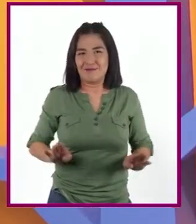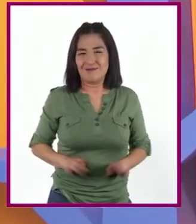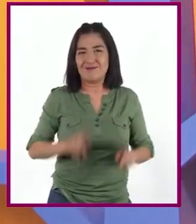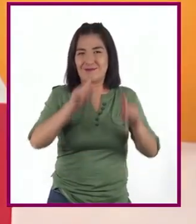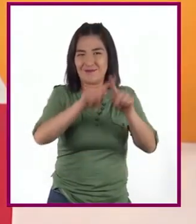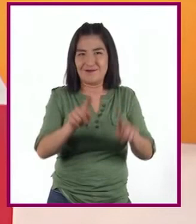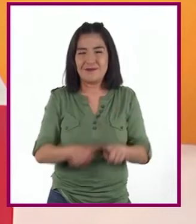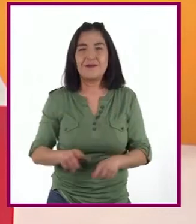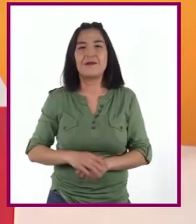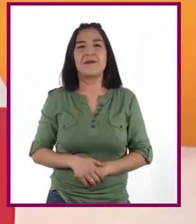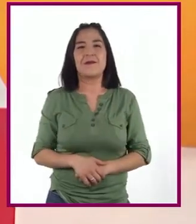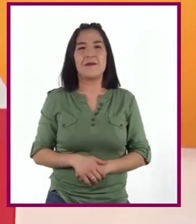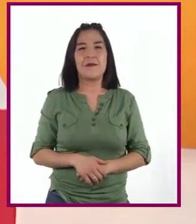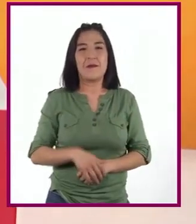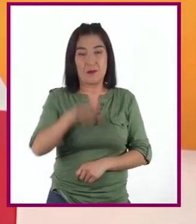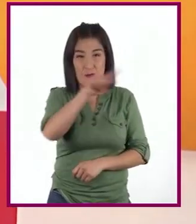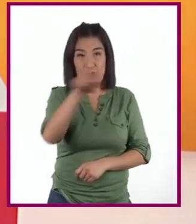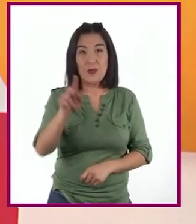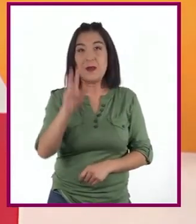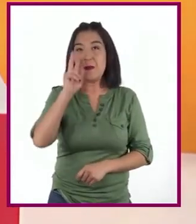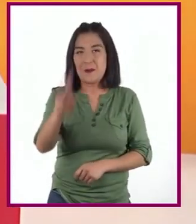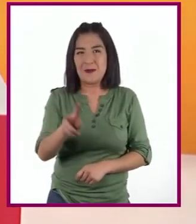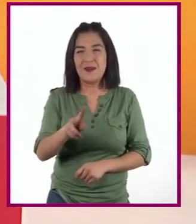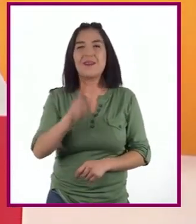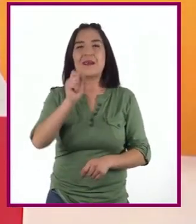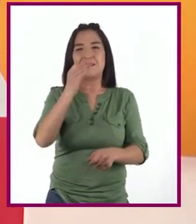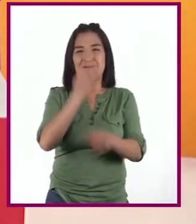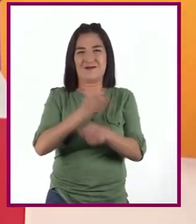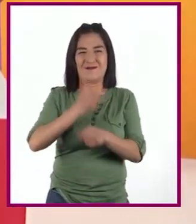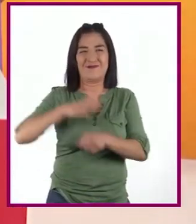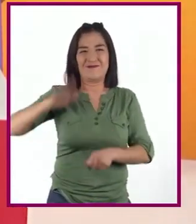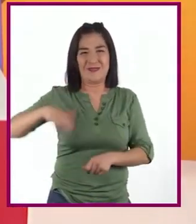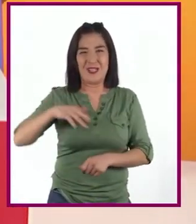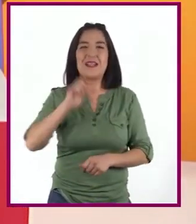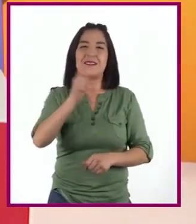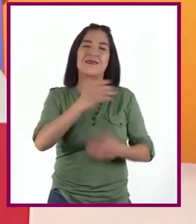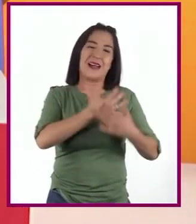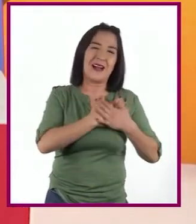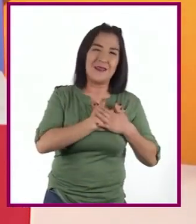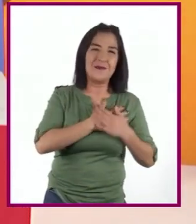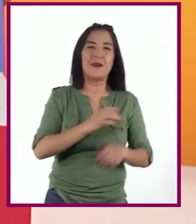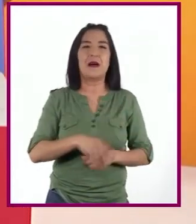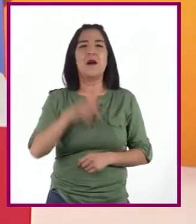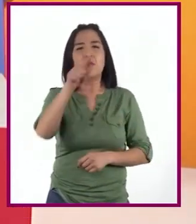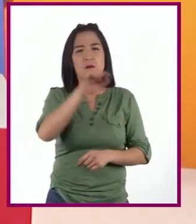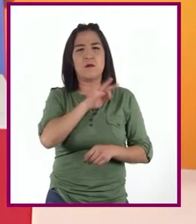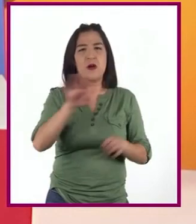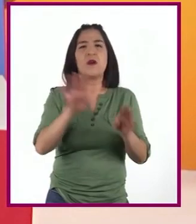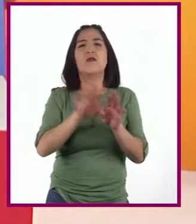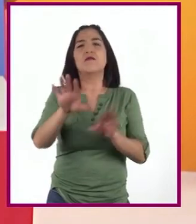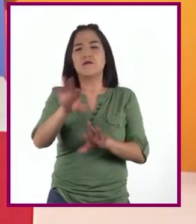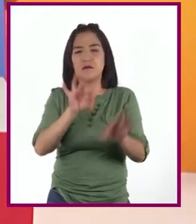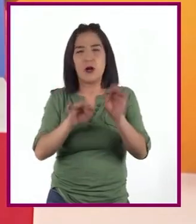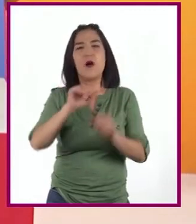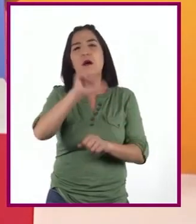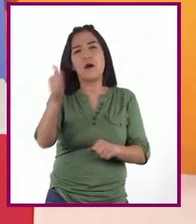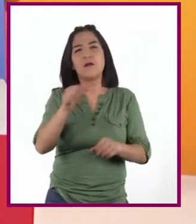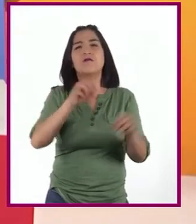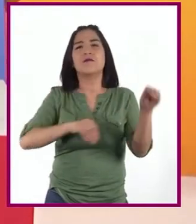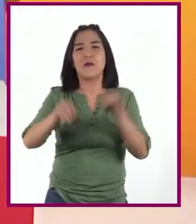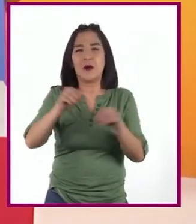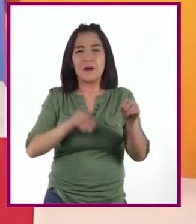características. Si observan las que hemos mencionado del romanticismo, pueden tomar otro movimiento